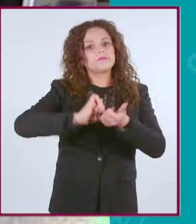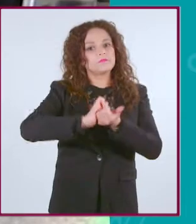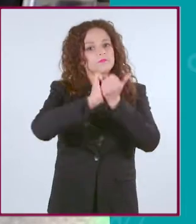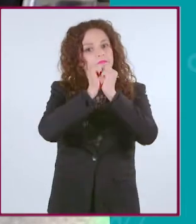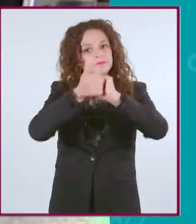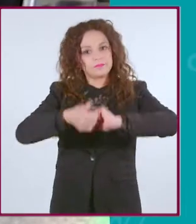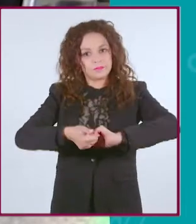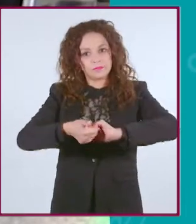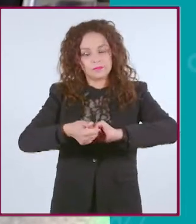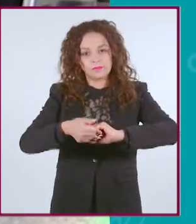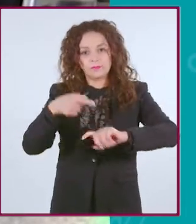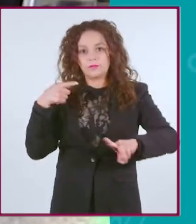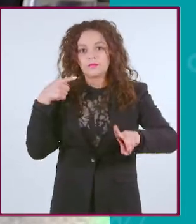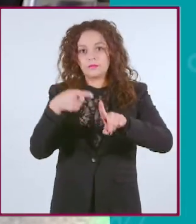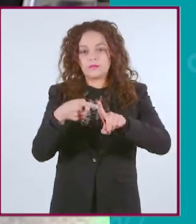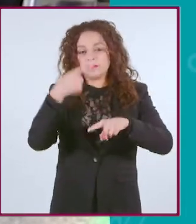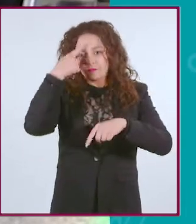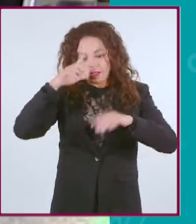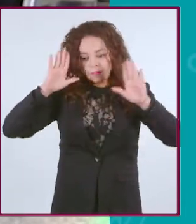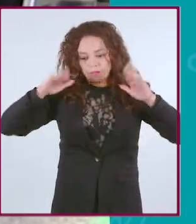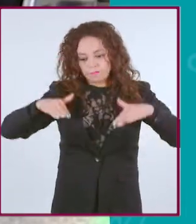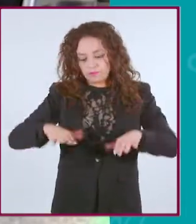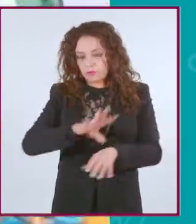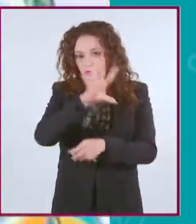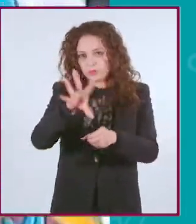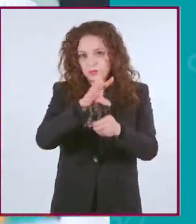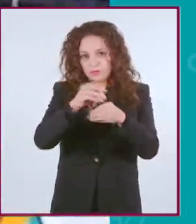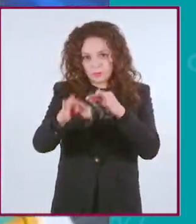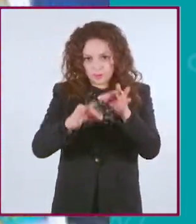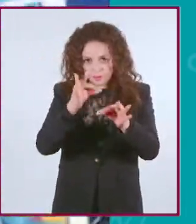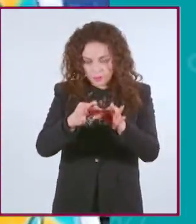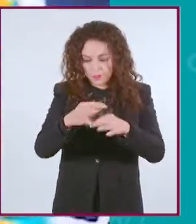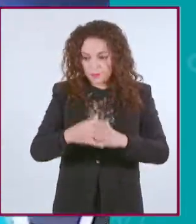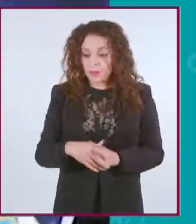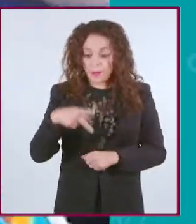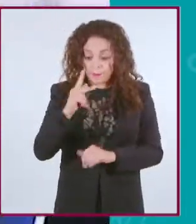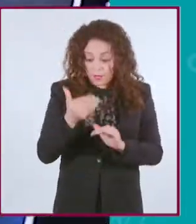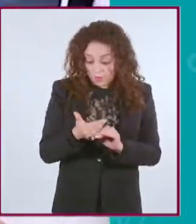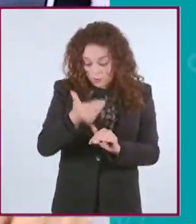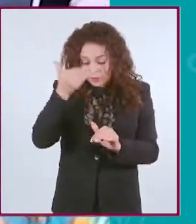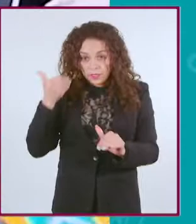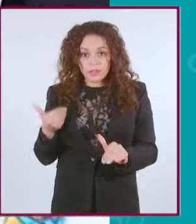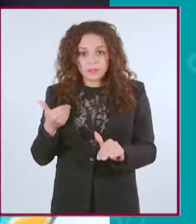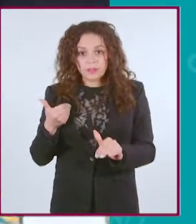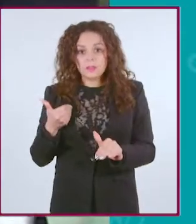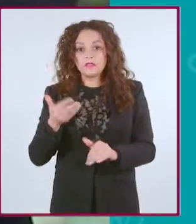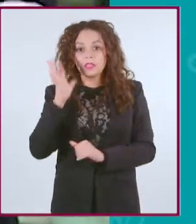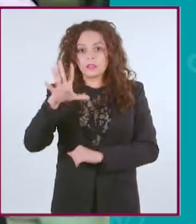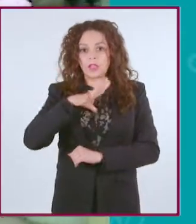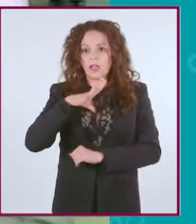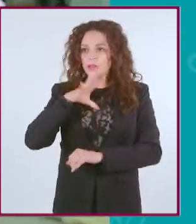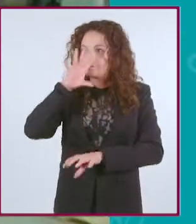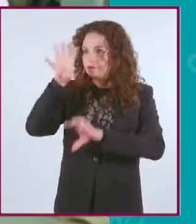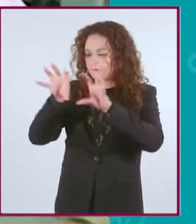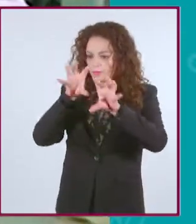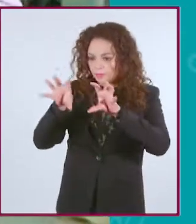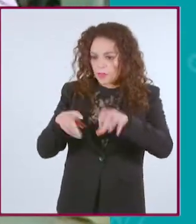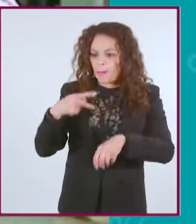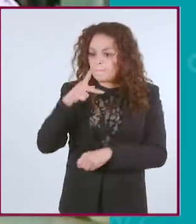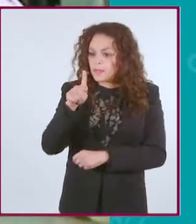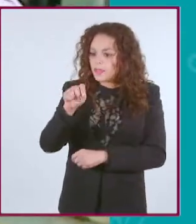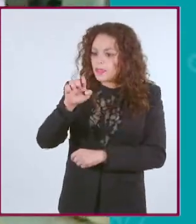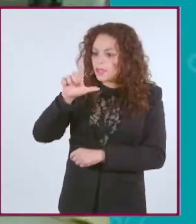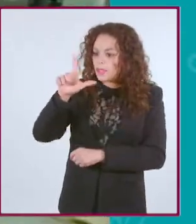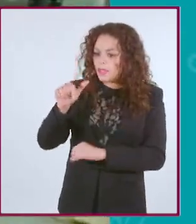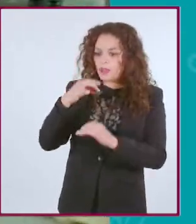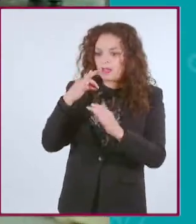es el área de confección. Pero antes de esa área, digo, ya tienen el estampado, sin embargo, aquí la tela todavía está